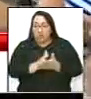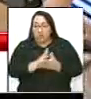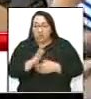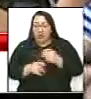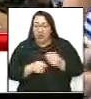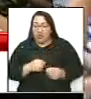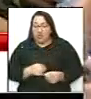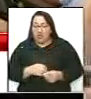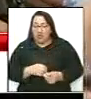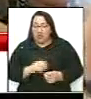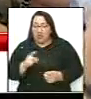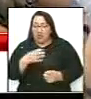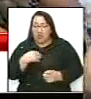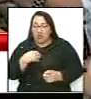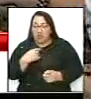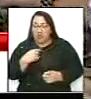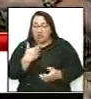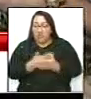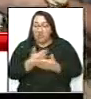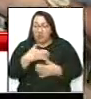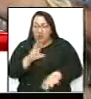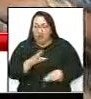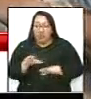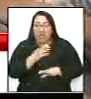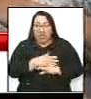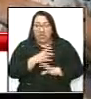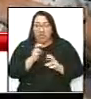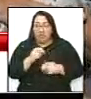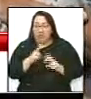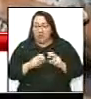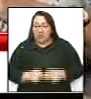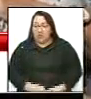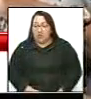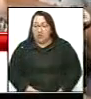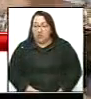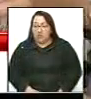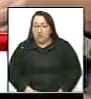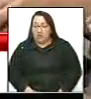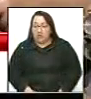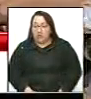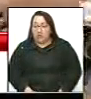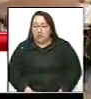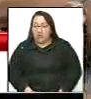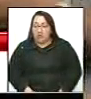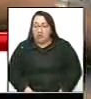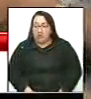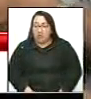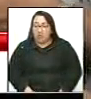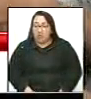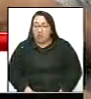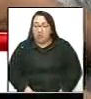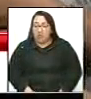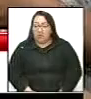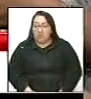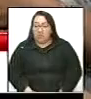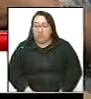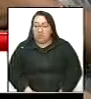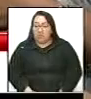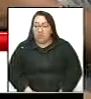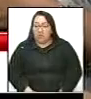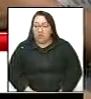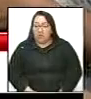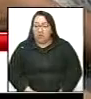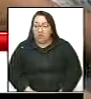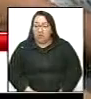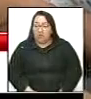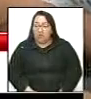declara improcedente por los hechos que ya había sido materia de investigación. Y el siguiente tema es justamente lo que usted está